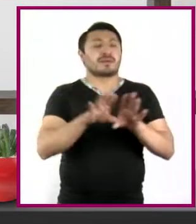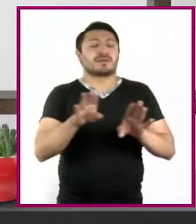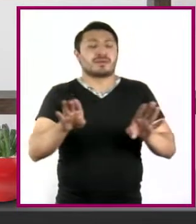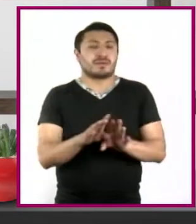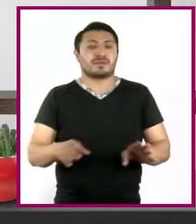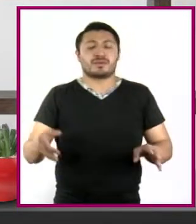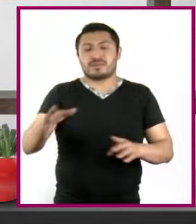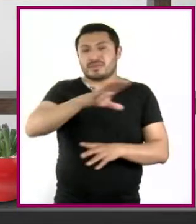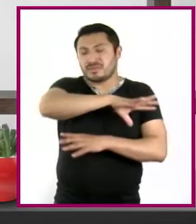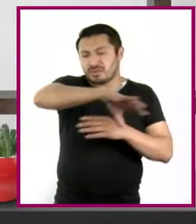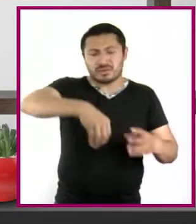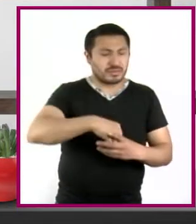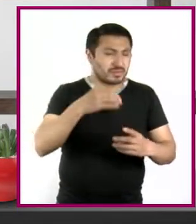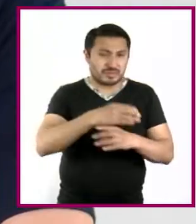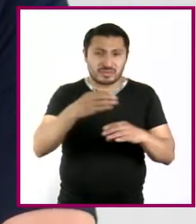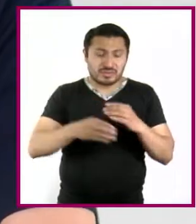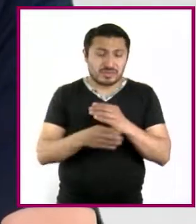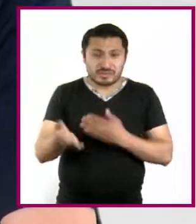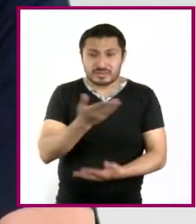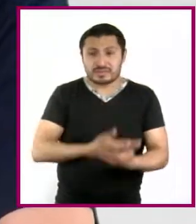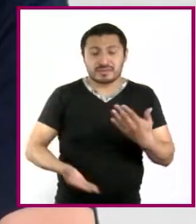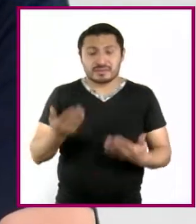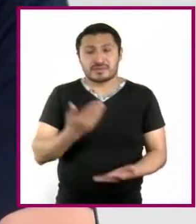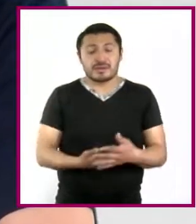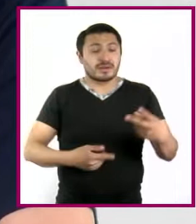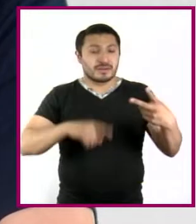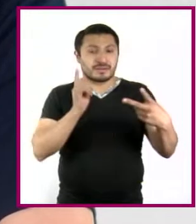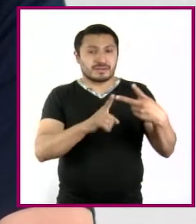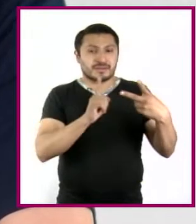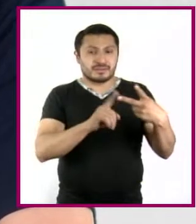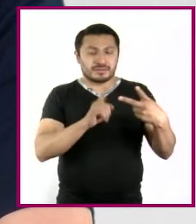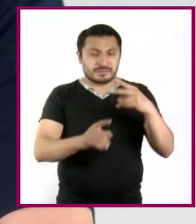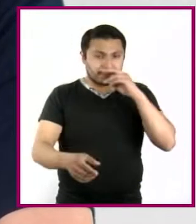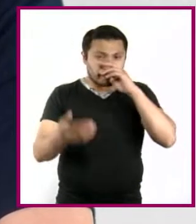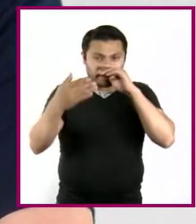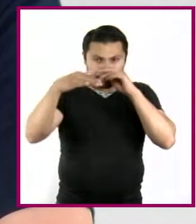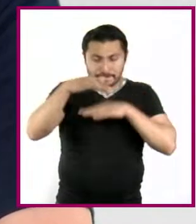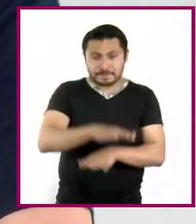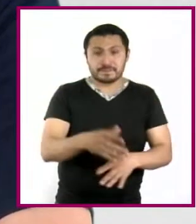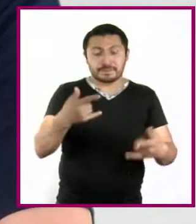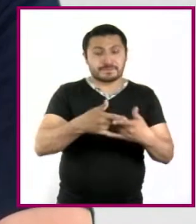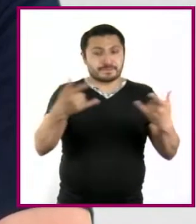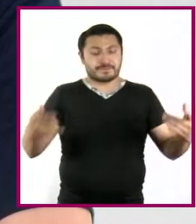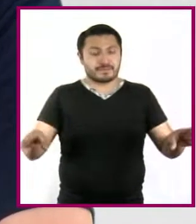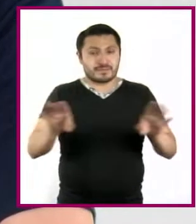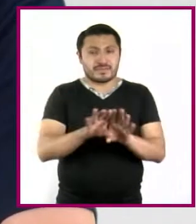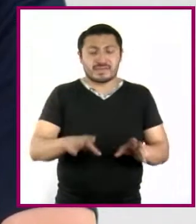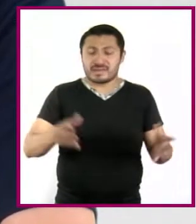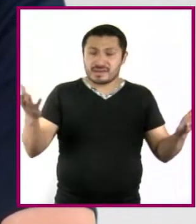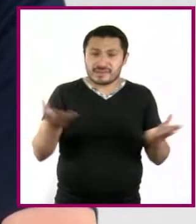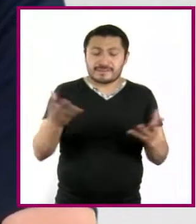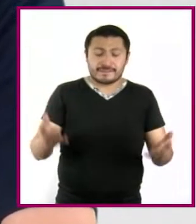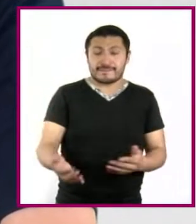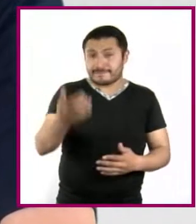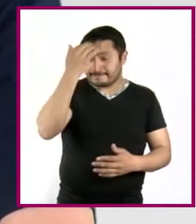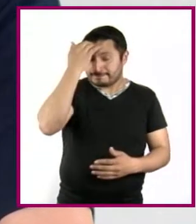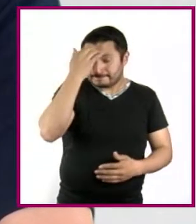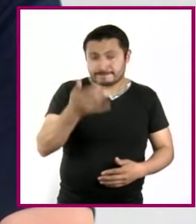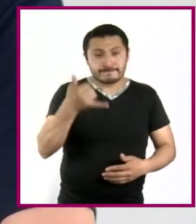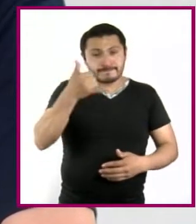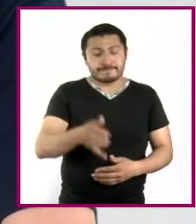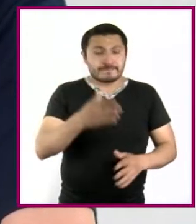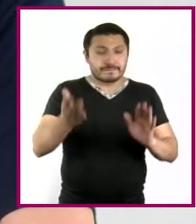de acontecimientos que ha compartido. El segundo se refiere al hecho de que la historia es una construcción consciente o una reconstrucción